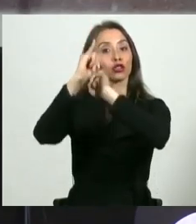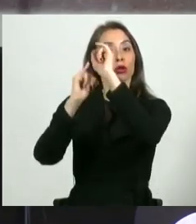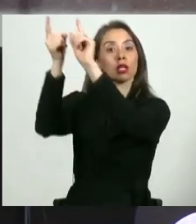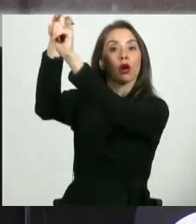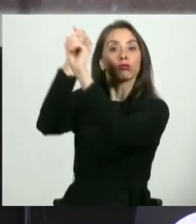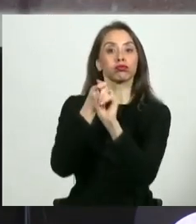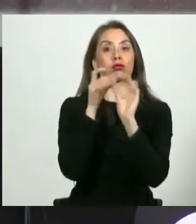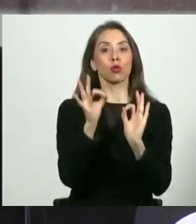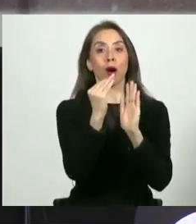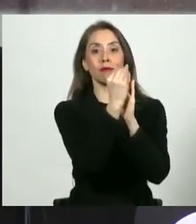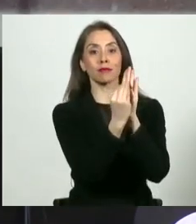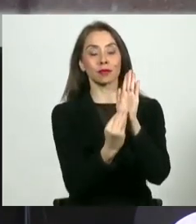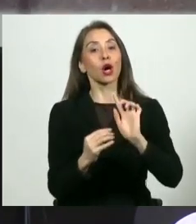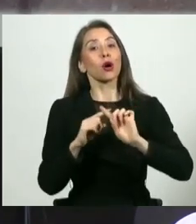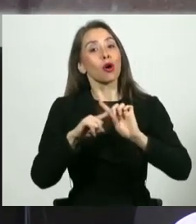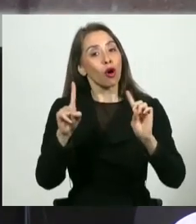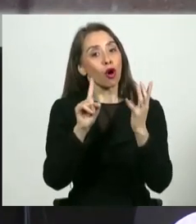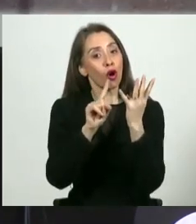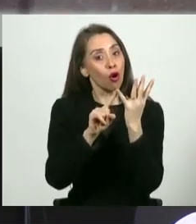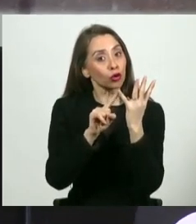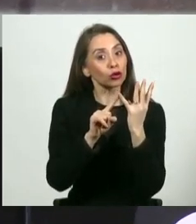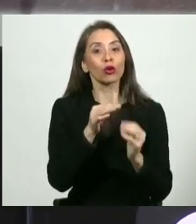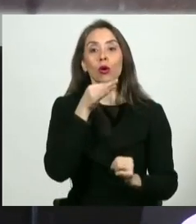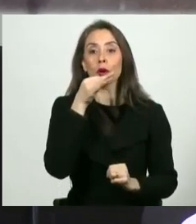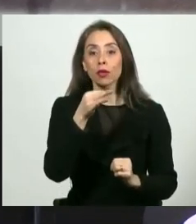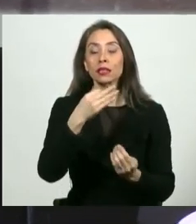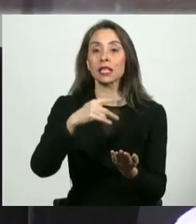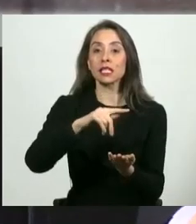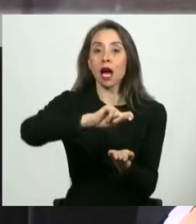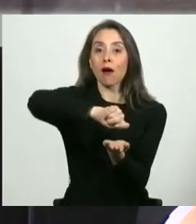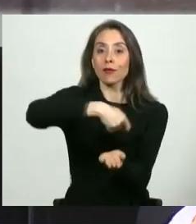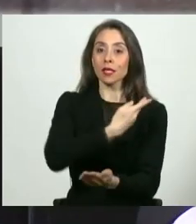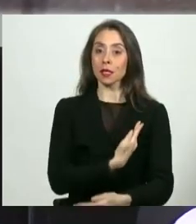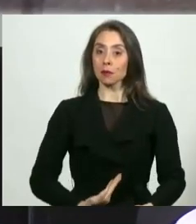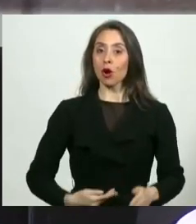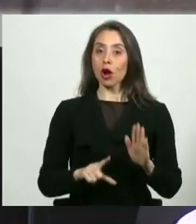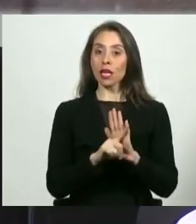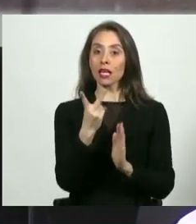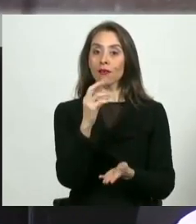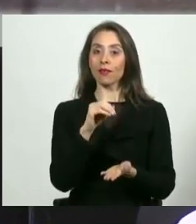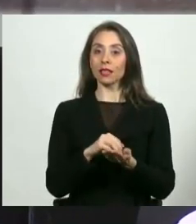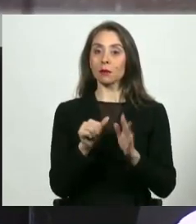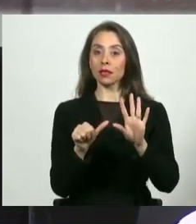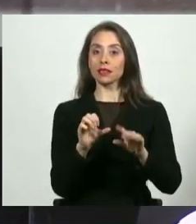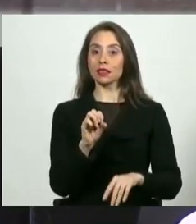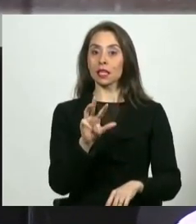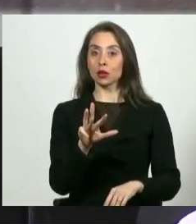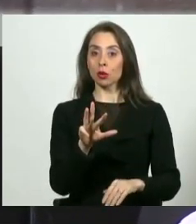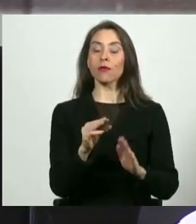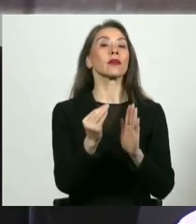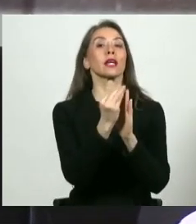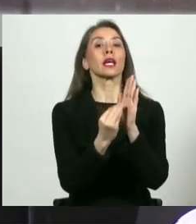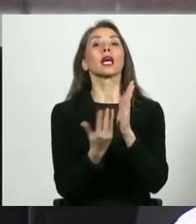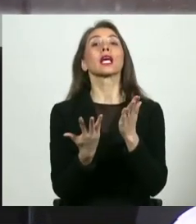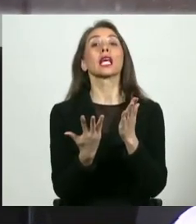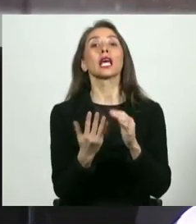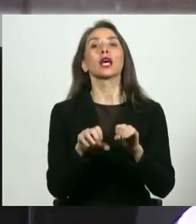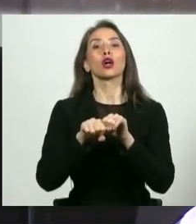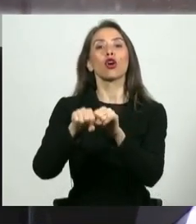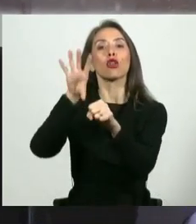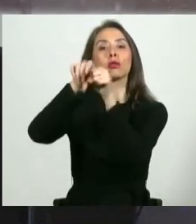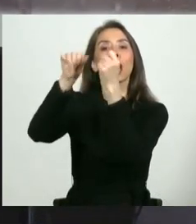internacional. Por otra parte, cabe mencionar la promulgación de la Ley 20.609, que establece medidas contra la